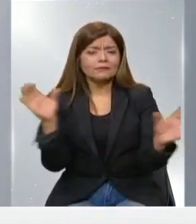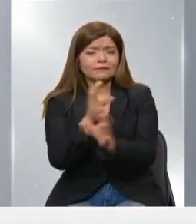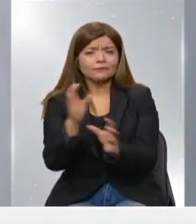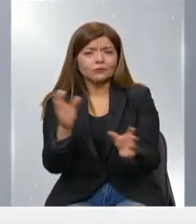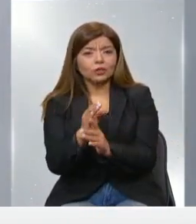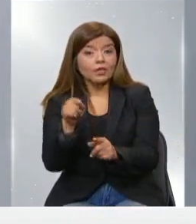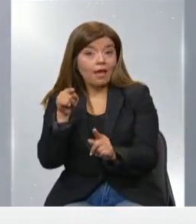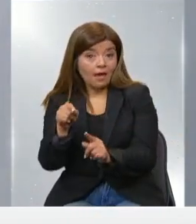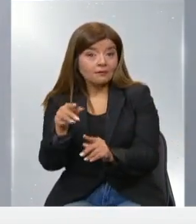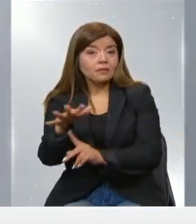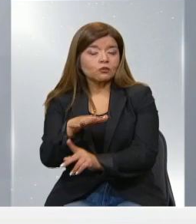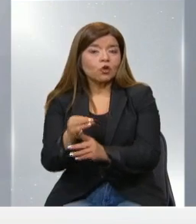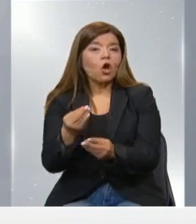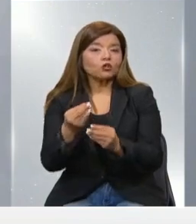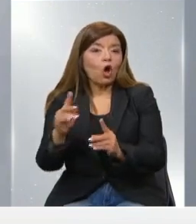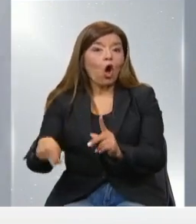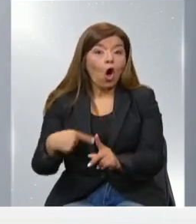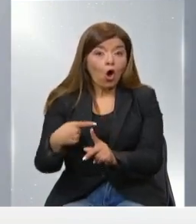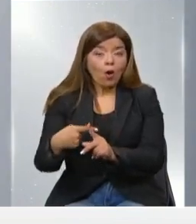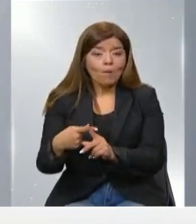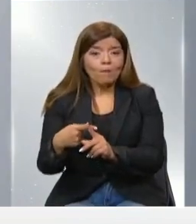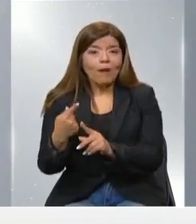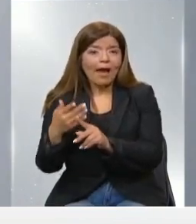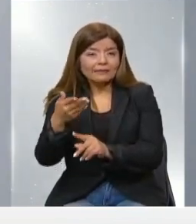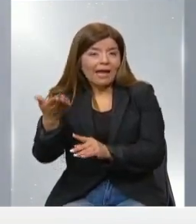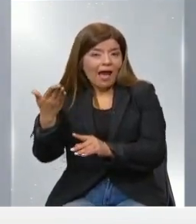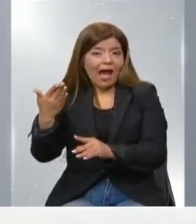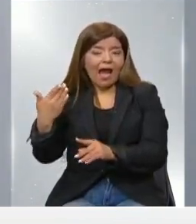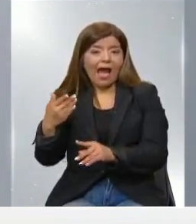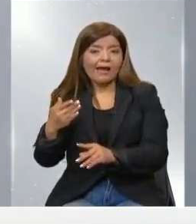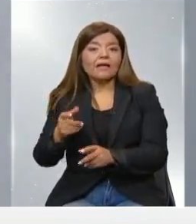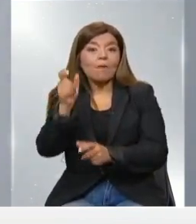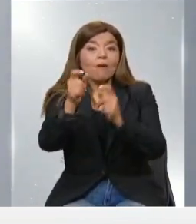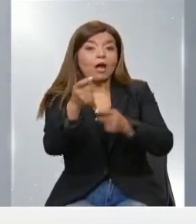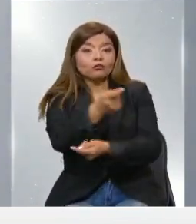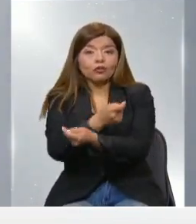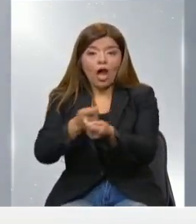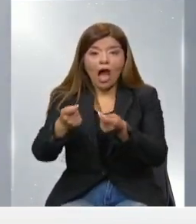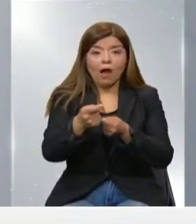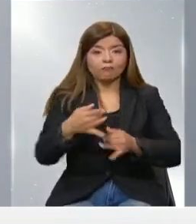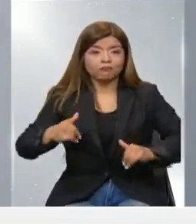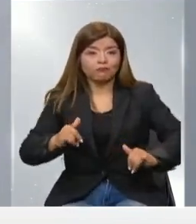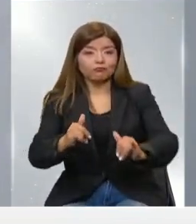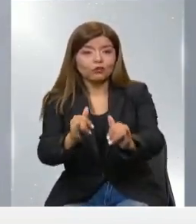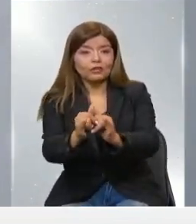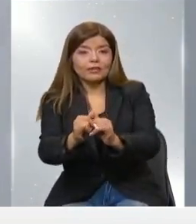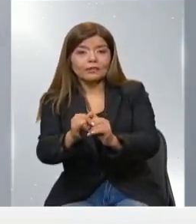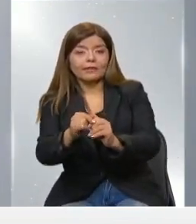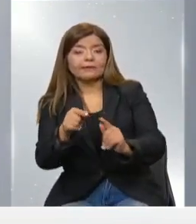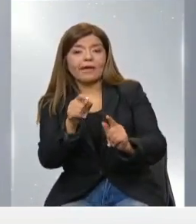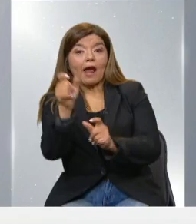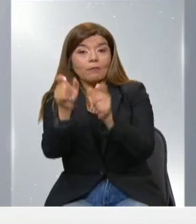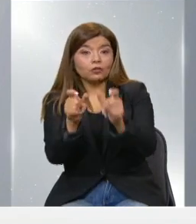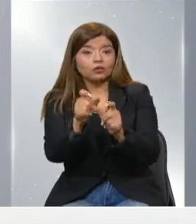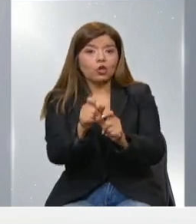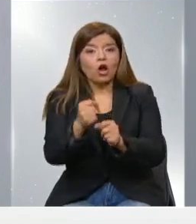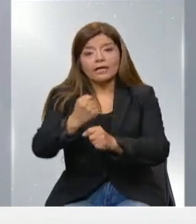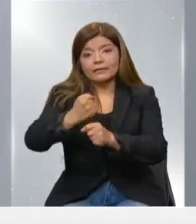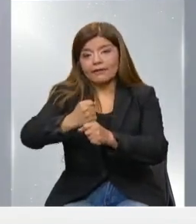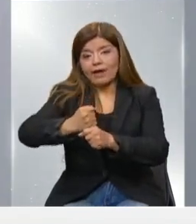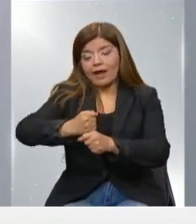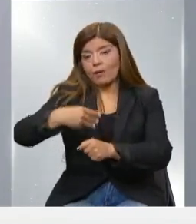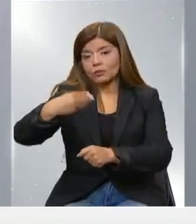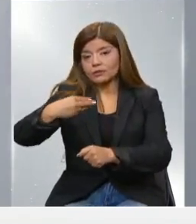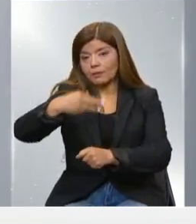Este incidente se suma al que conocimos semanas atrás, cuando ambulantes atacaron no solo a fiscalizadores municipales, sino también a carabineros